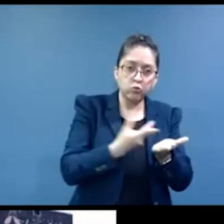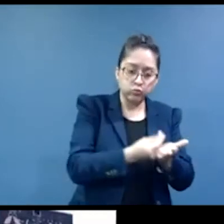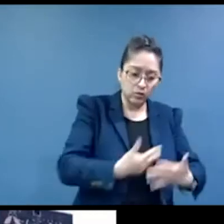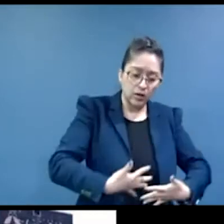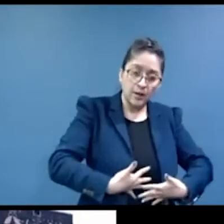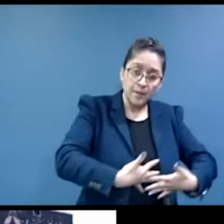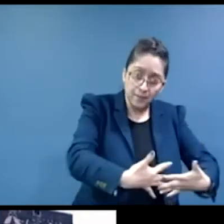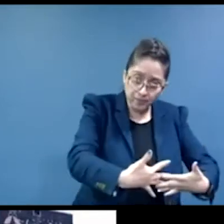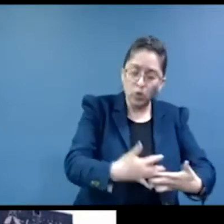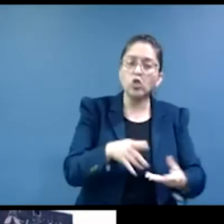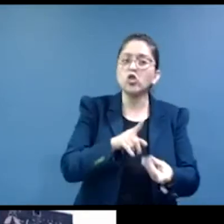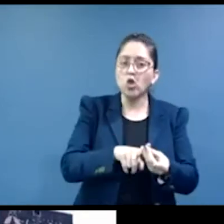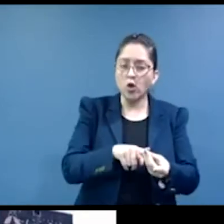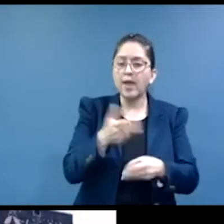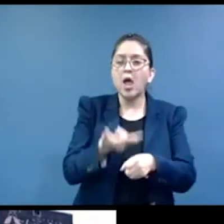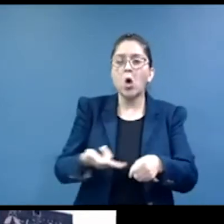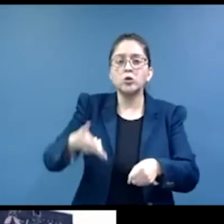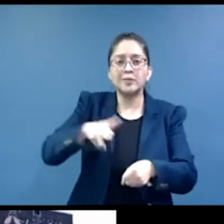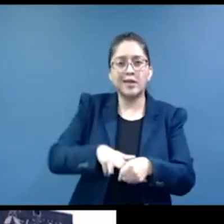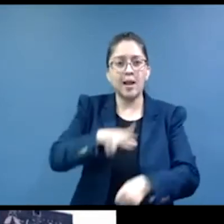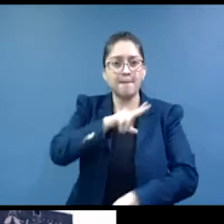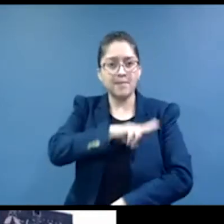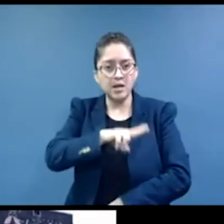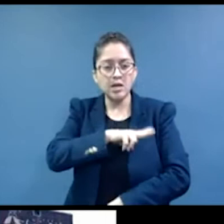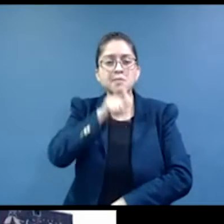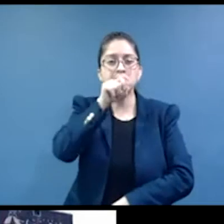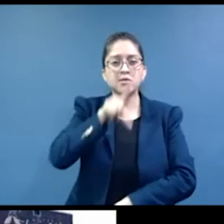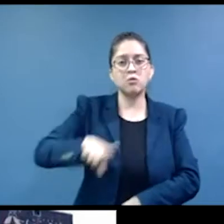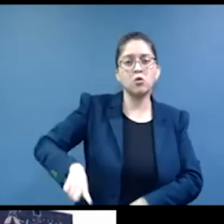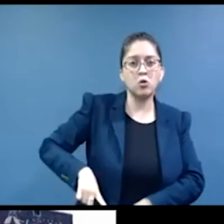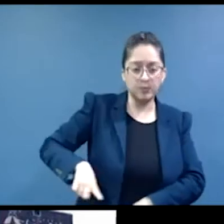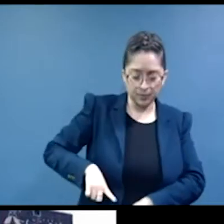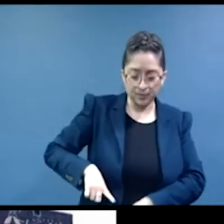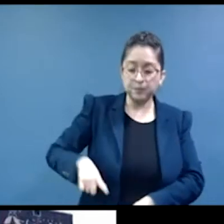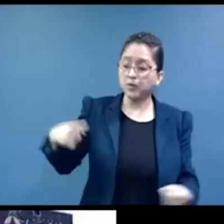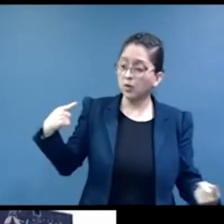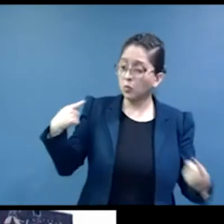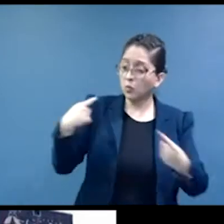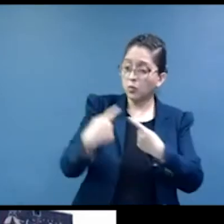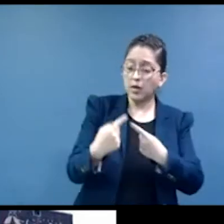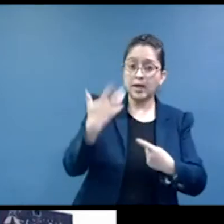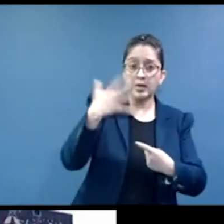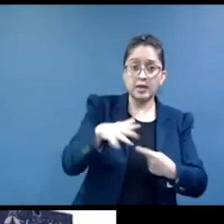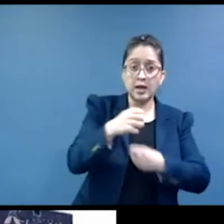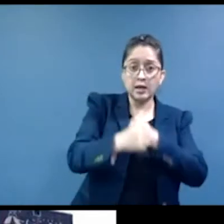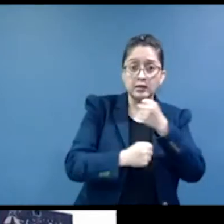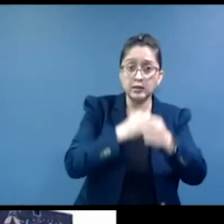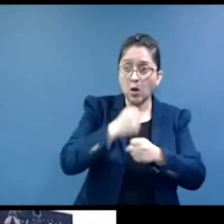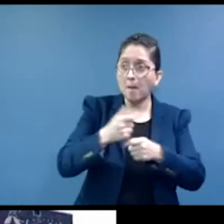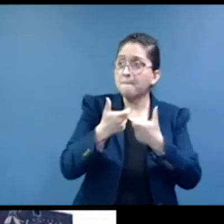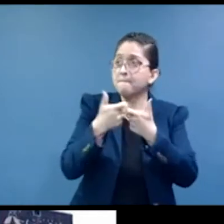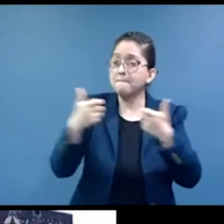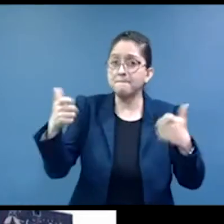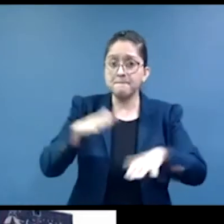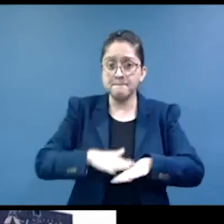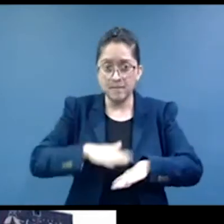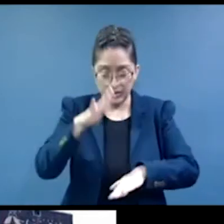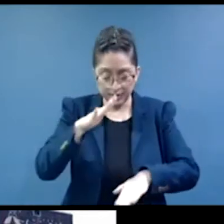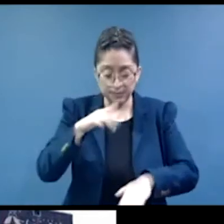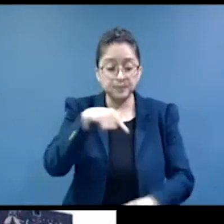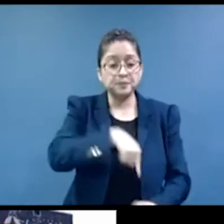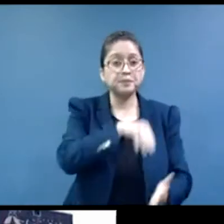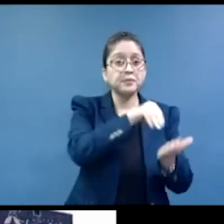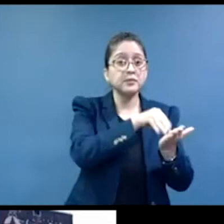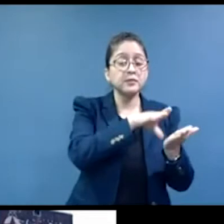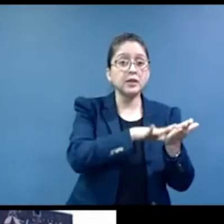como privados, y en la última década ha habido un aumento importante. En México, por disposición de ley, los